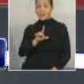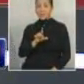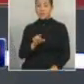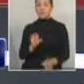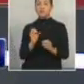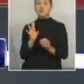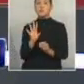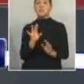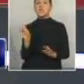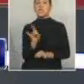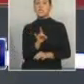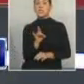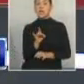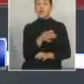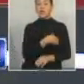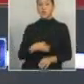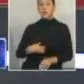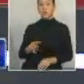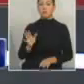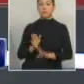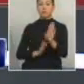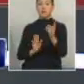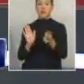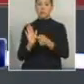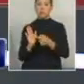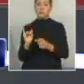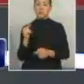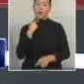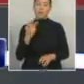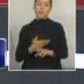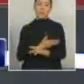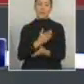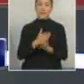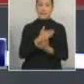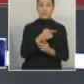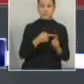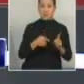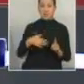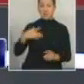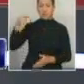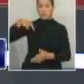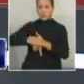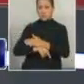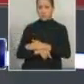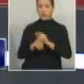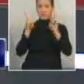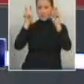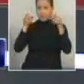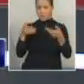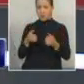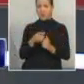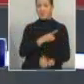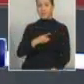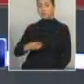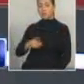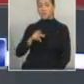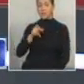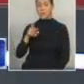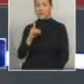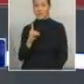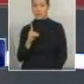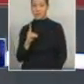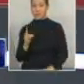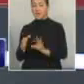medida del gobierno y que el alza de impuestos sí afectará a la clase media. Queremos ahondar precisamente en estas polémicas con el diputado del PPD, Pepe